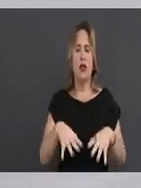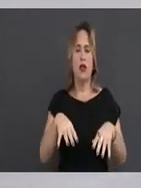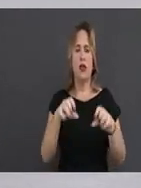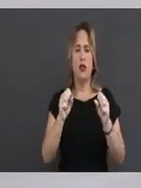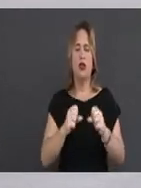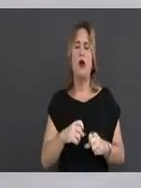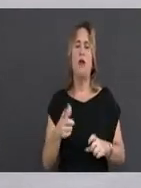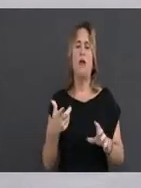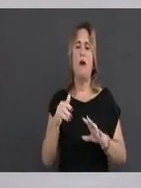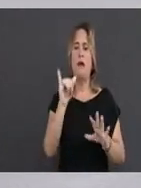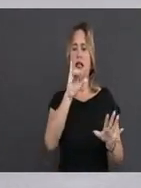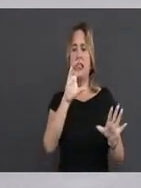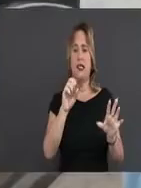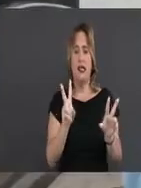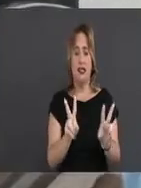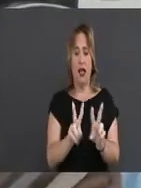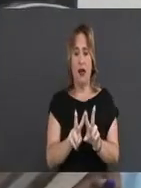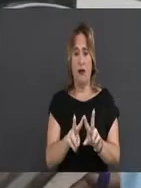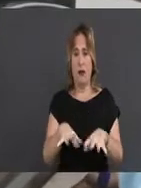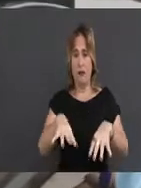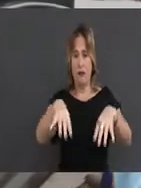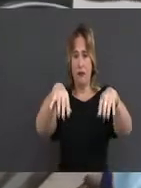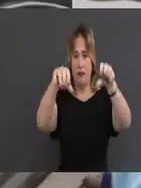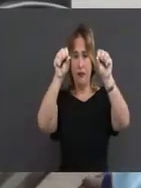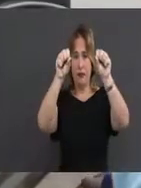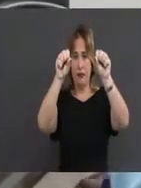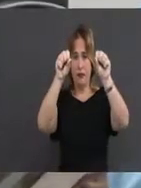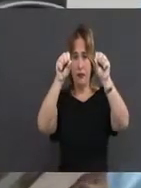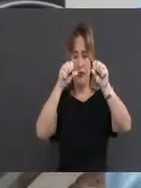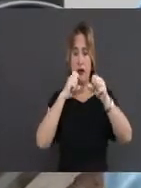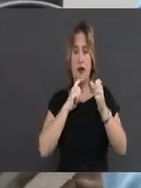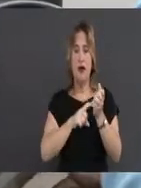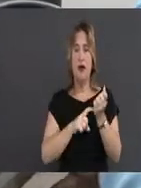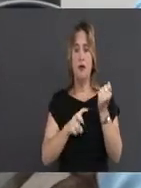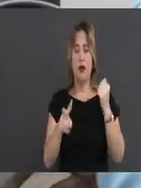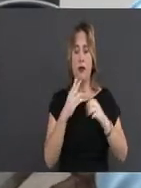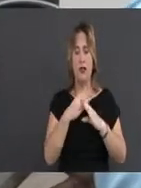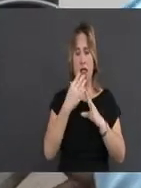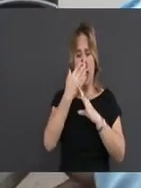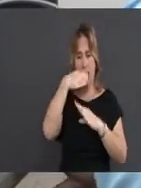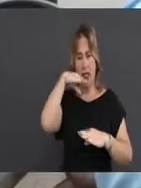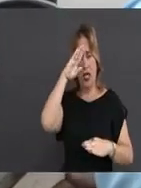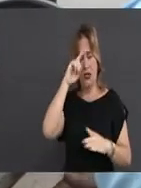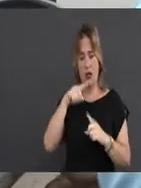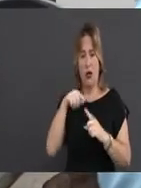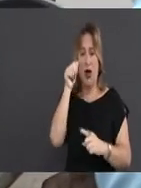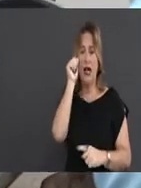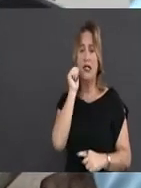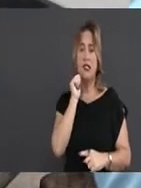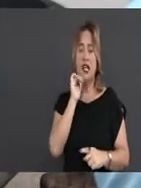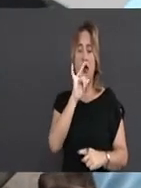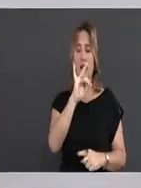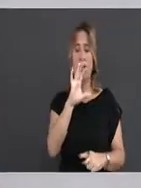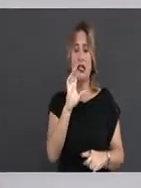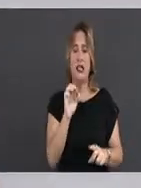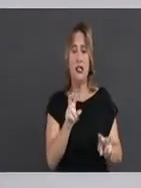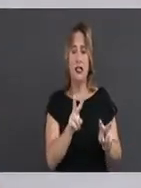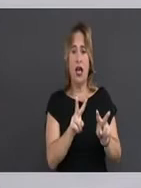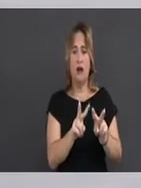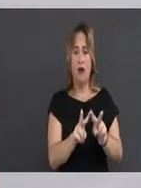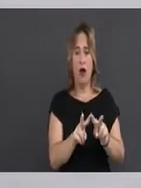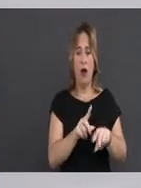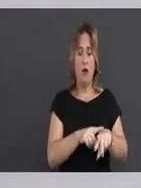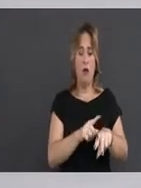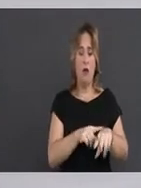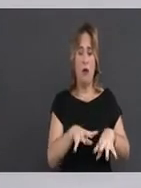los 60 megawatts, máximo apagado en la provincia de Santiago. El sábado fue de 70 megawatts. En un